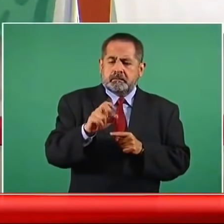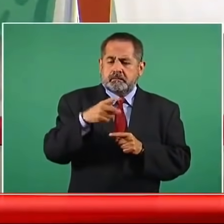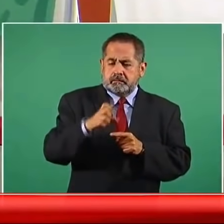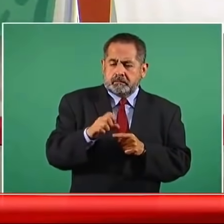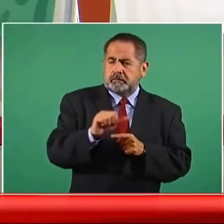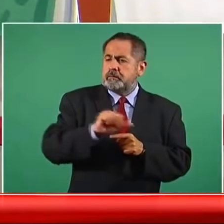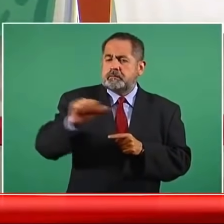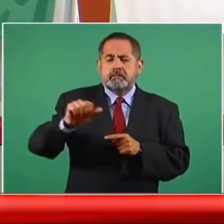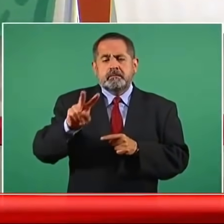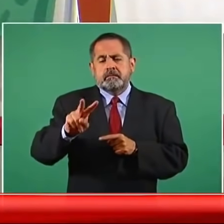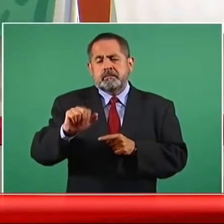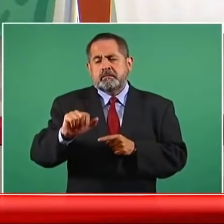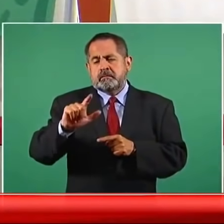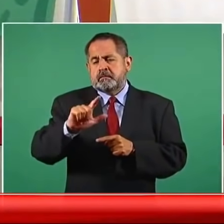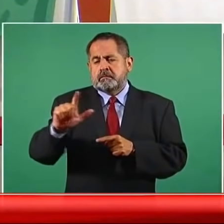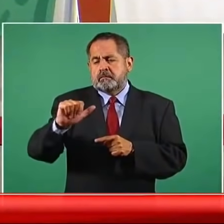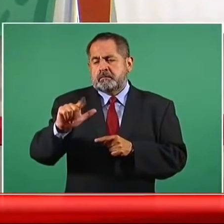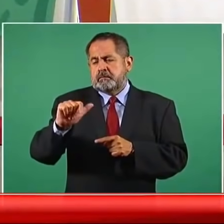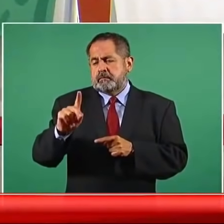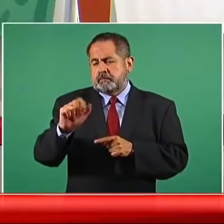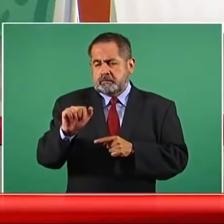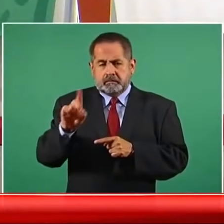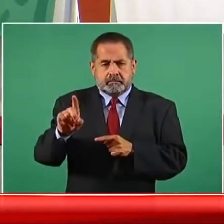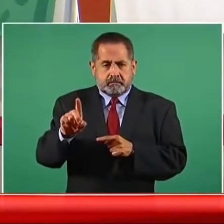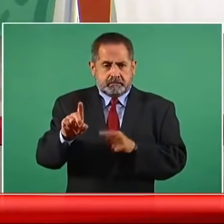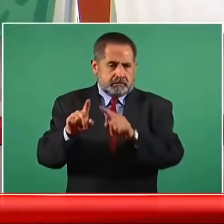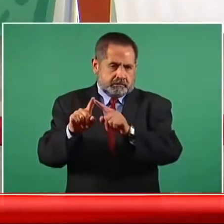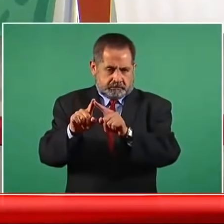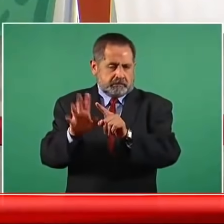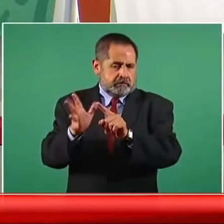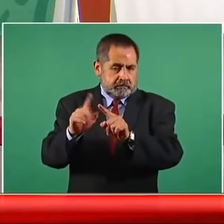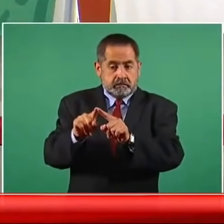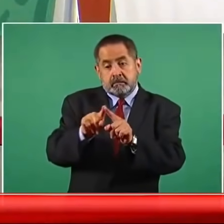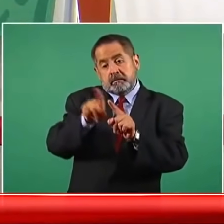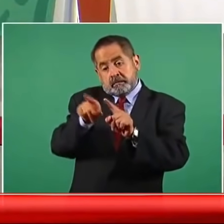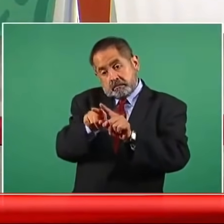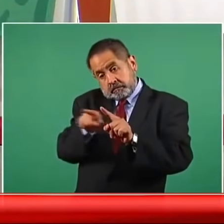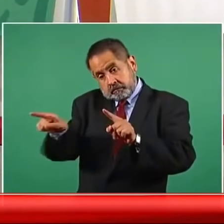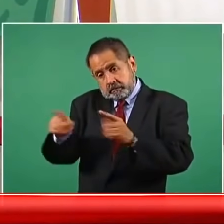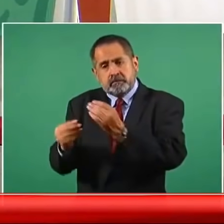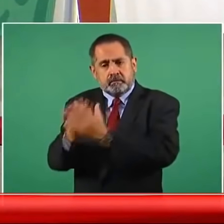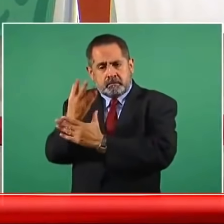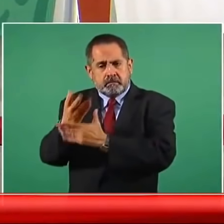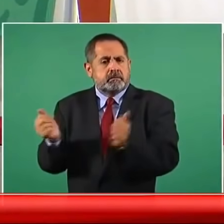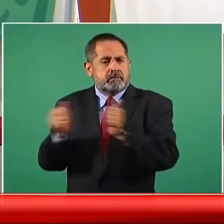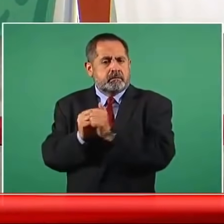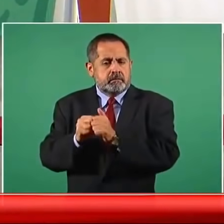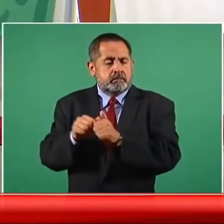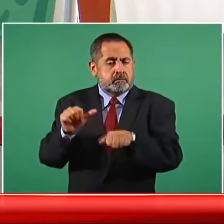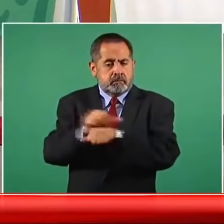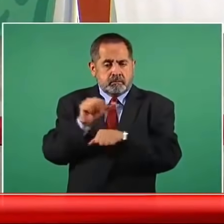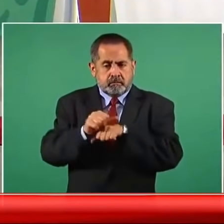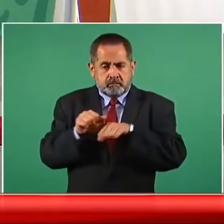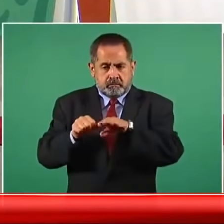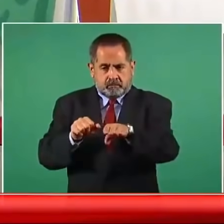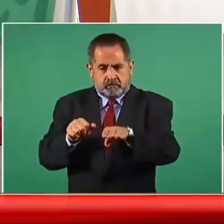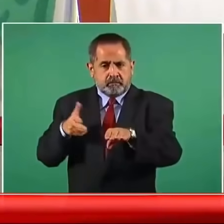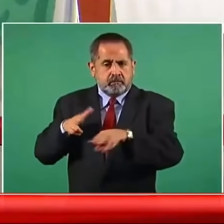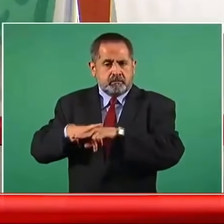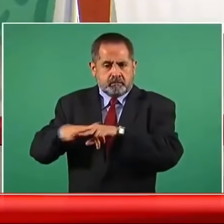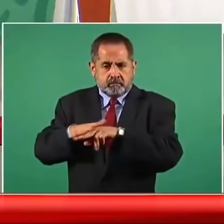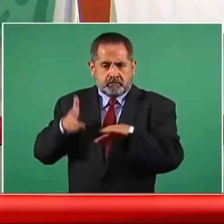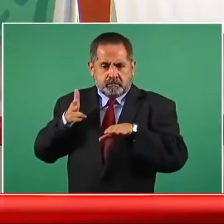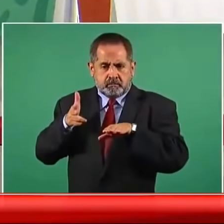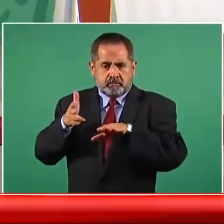Valladolid. Lo nuevo es esto, pero va por la carretera, el tren.